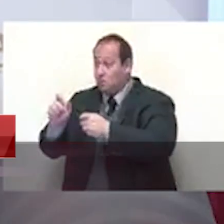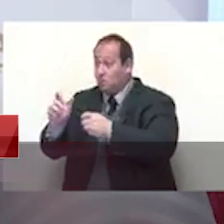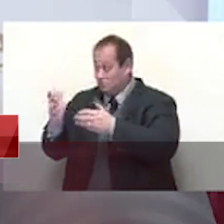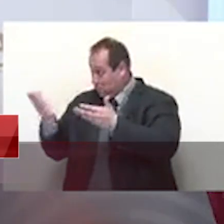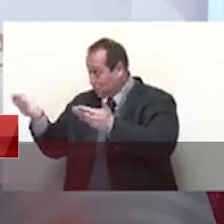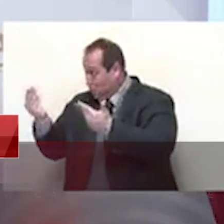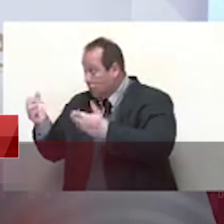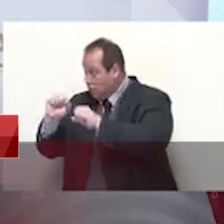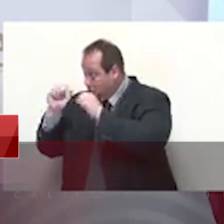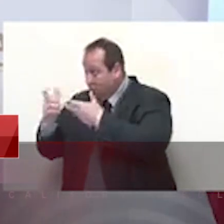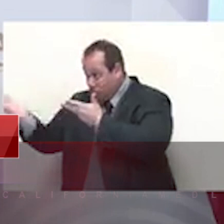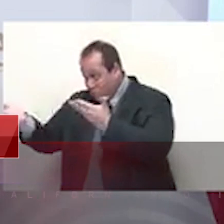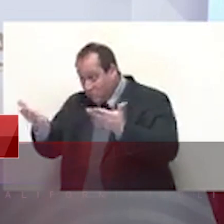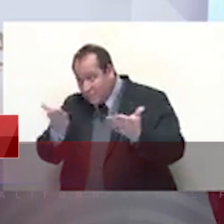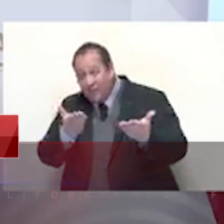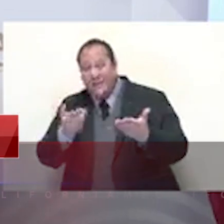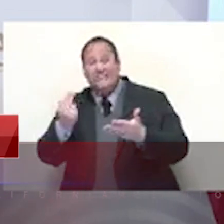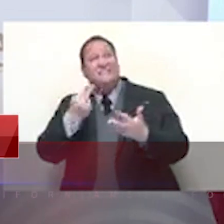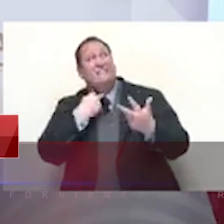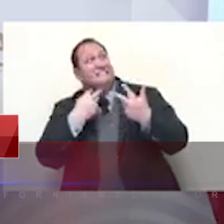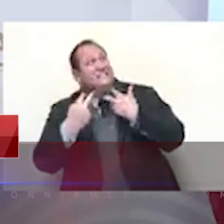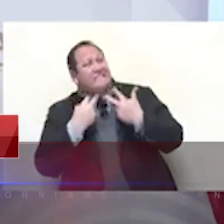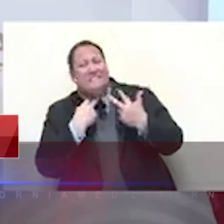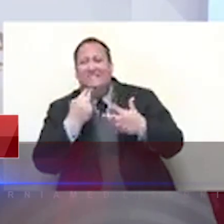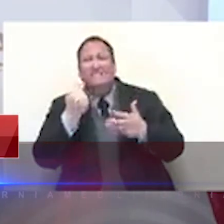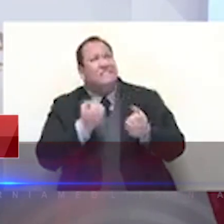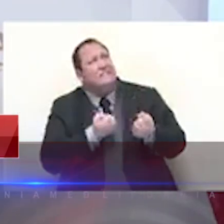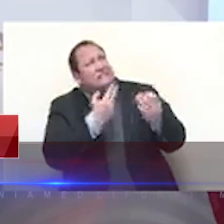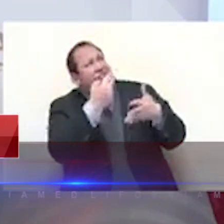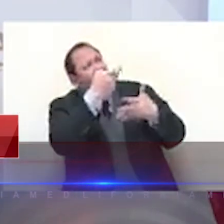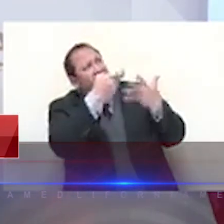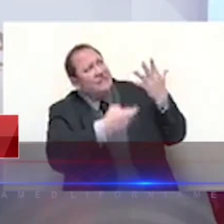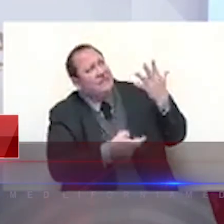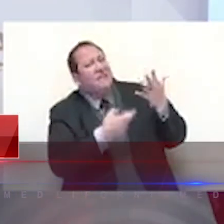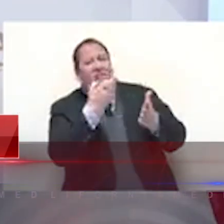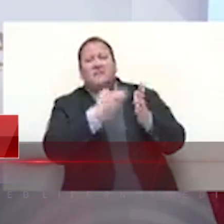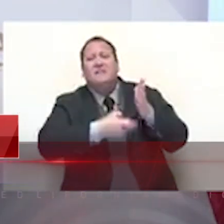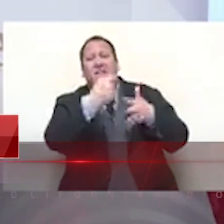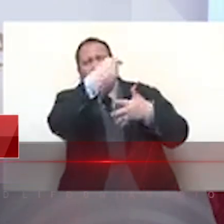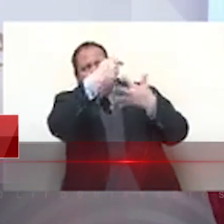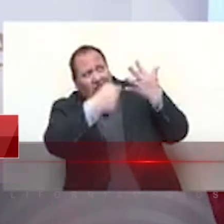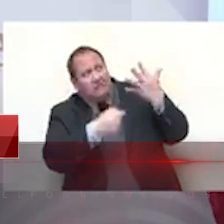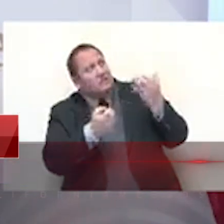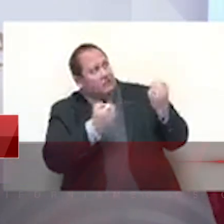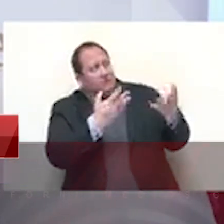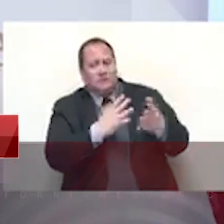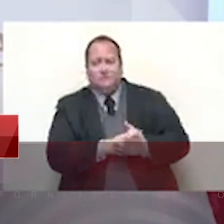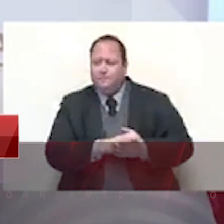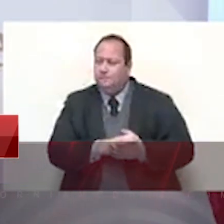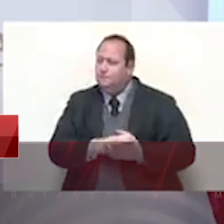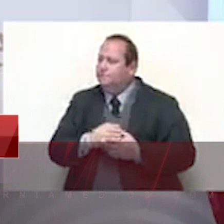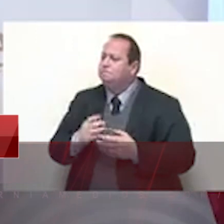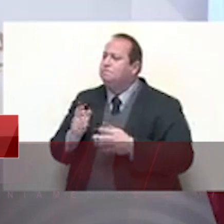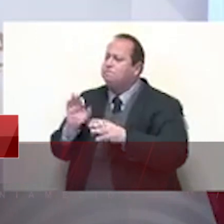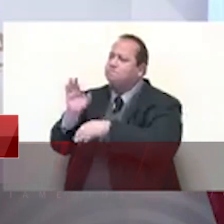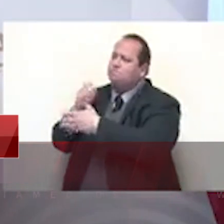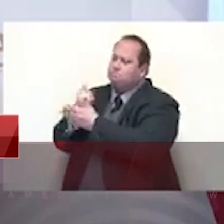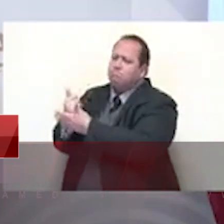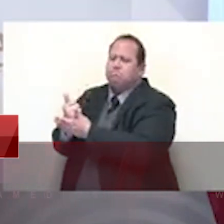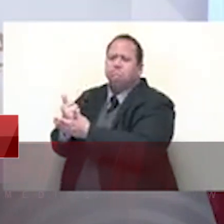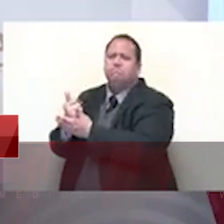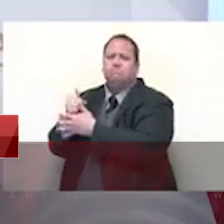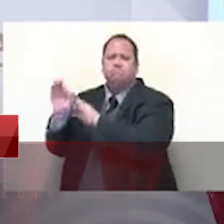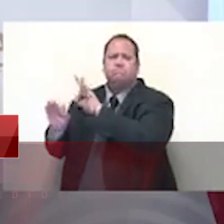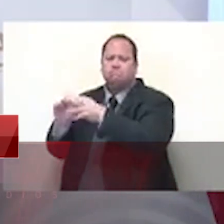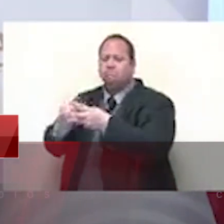social que atiende las diferentes necesidades que ellos mismos expresaron en este tipo de entrevistas. Y la tercera fase